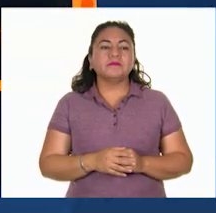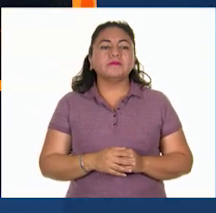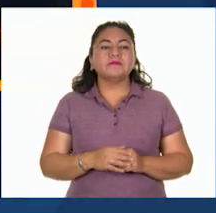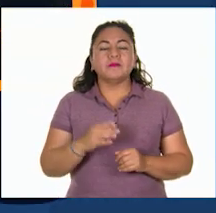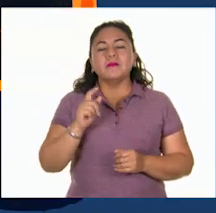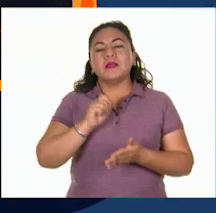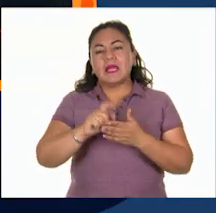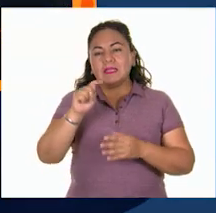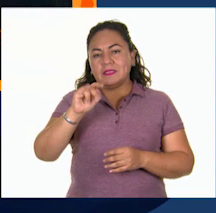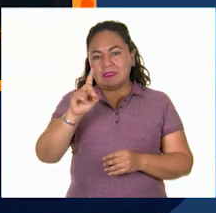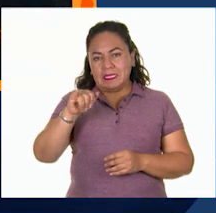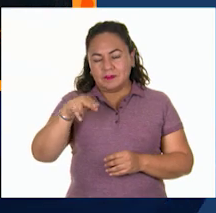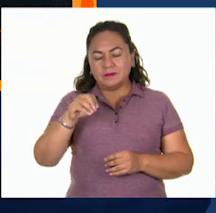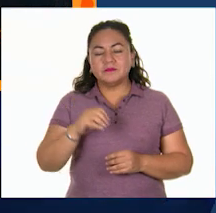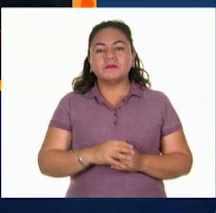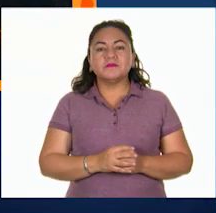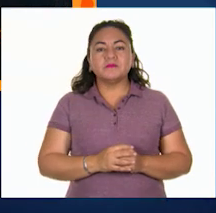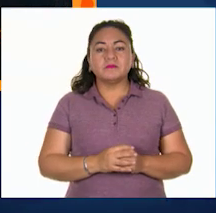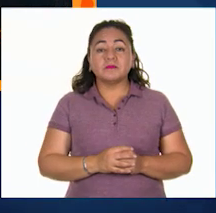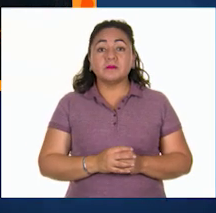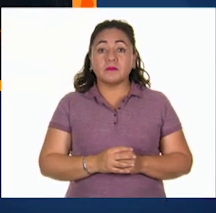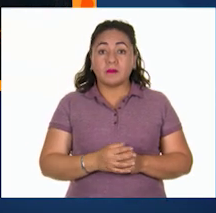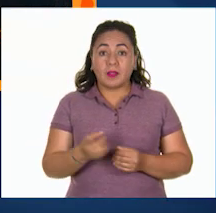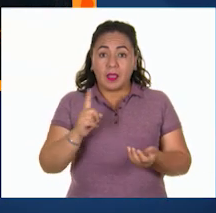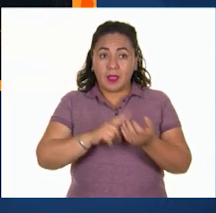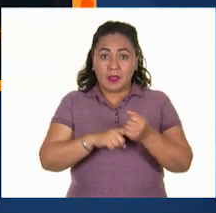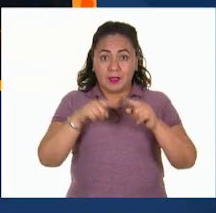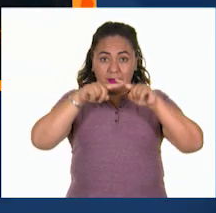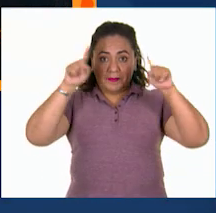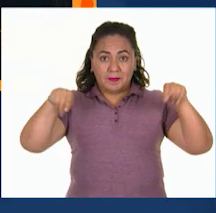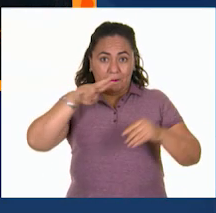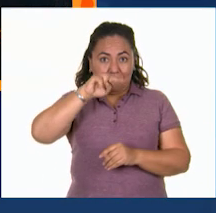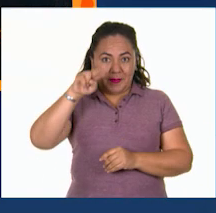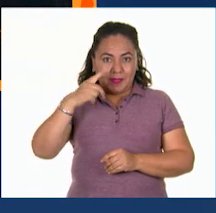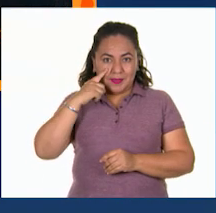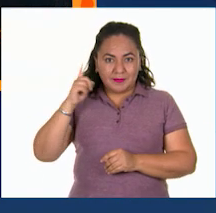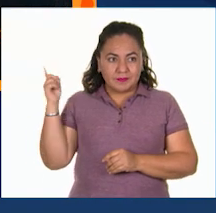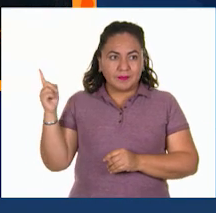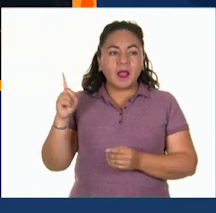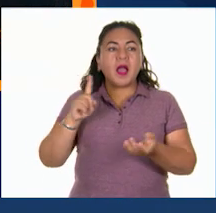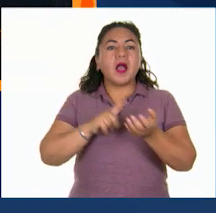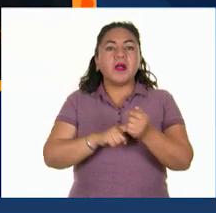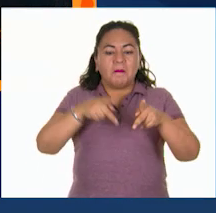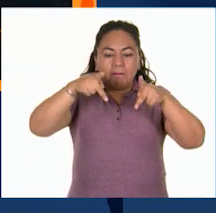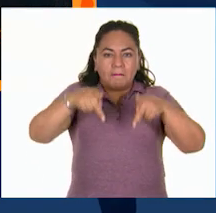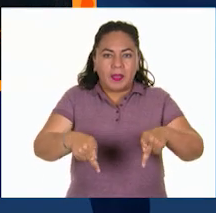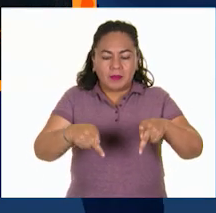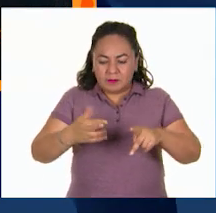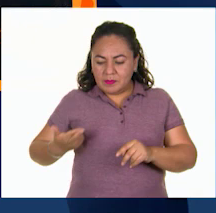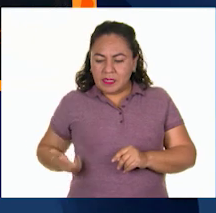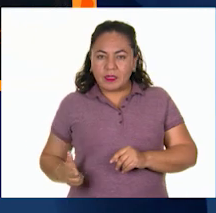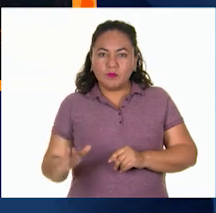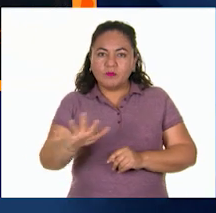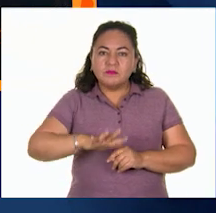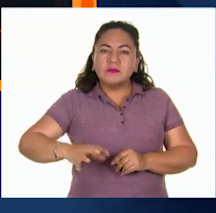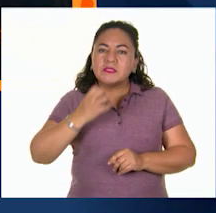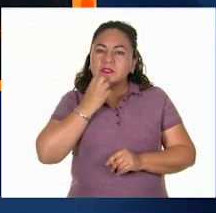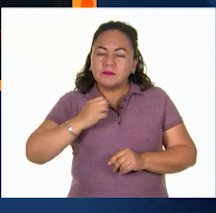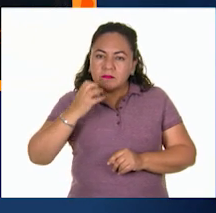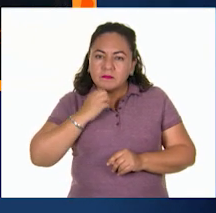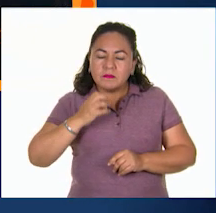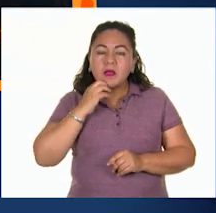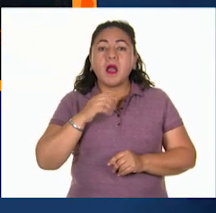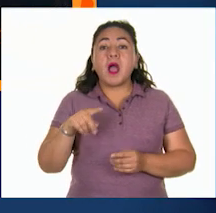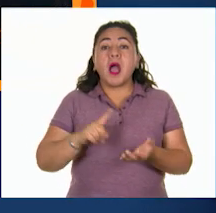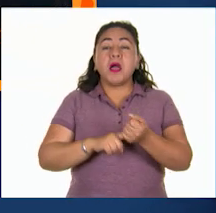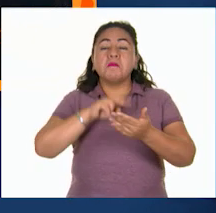Pongan atención. Esta detestable pintura representa un velorio a orillas del Jordán. Pocas veces la torpeza de